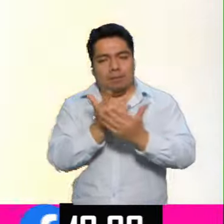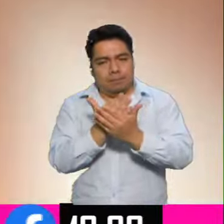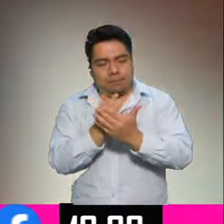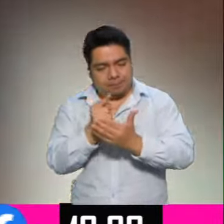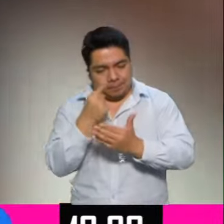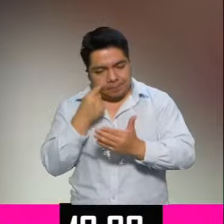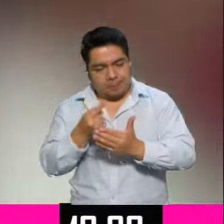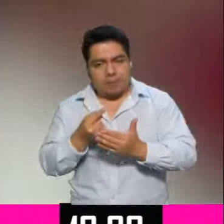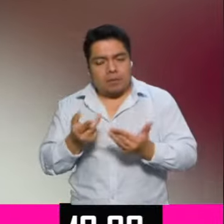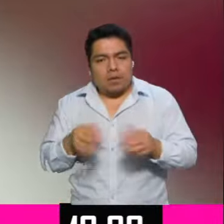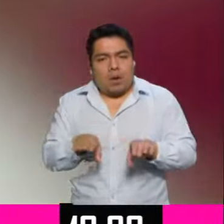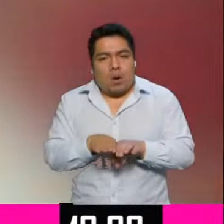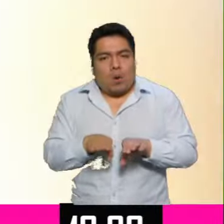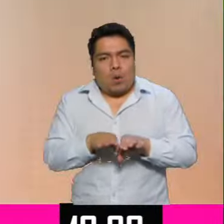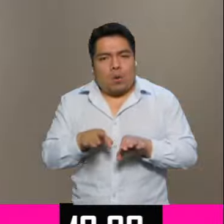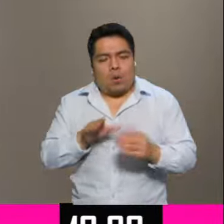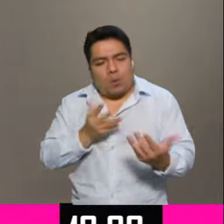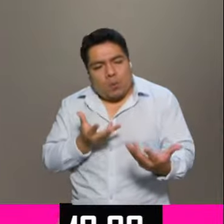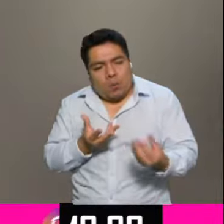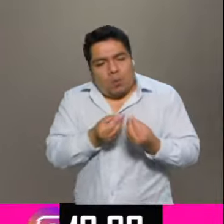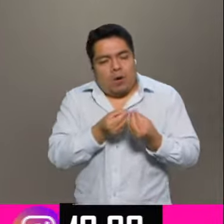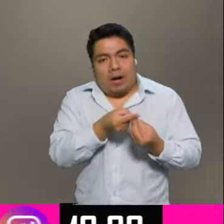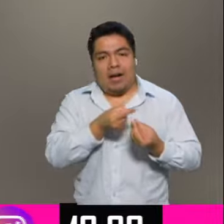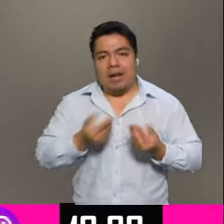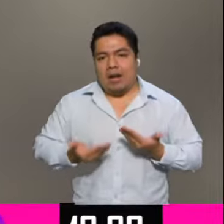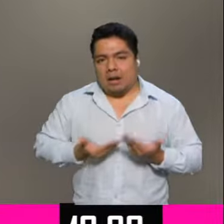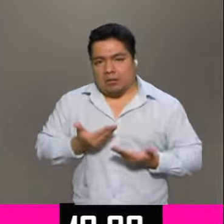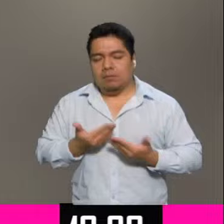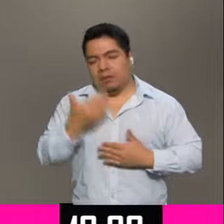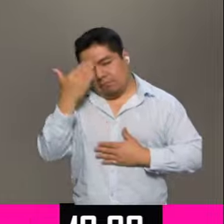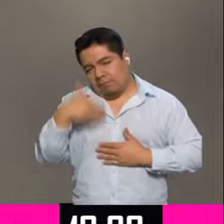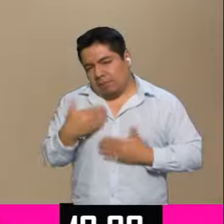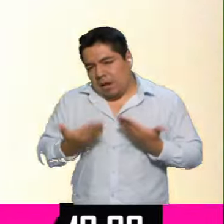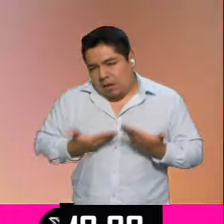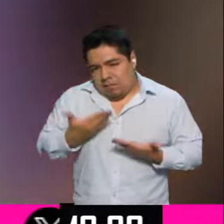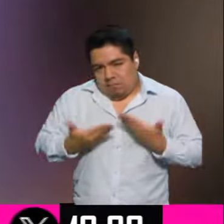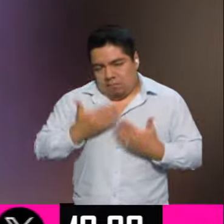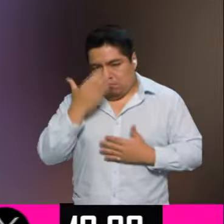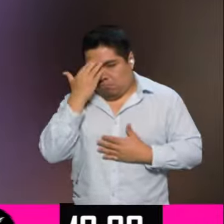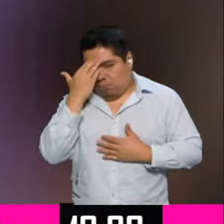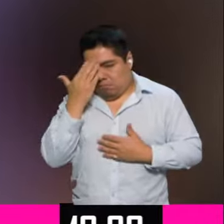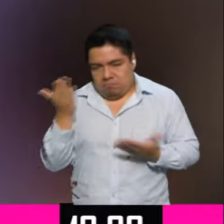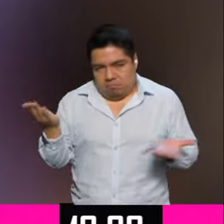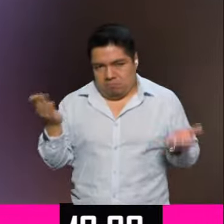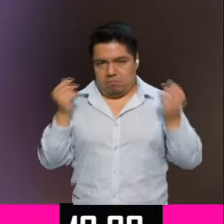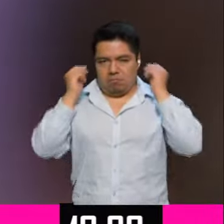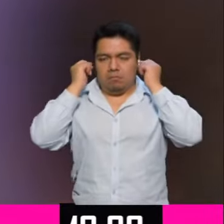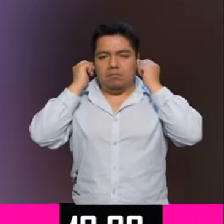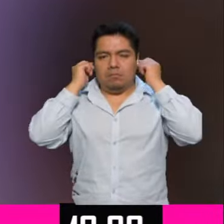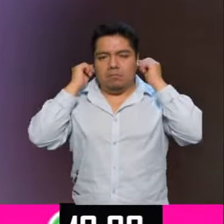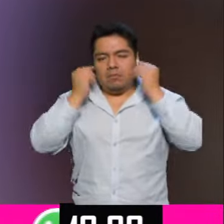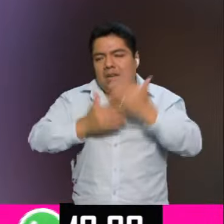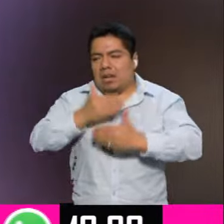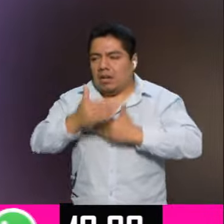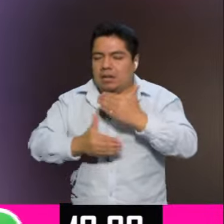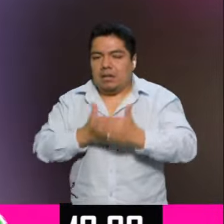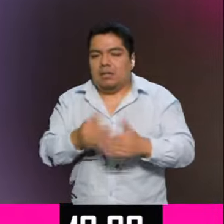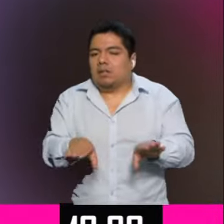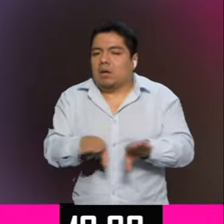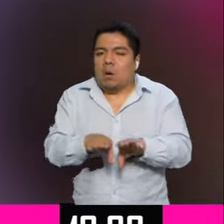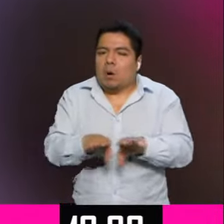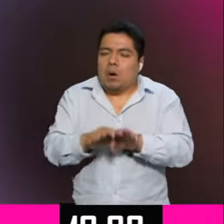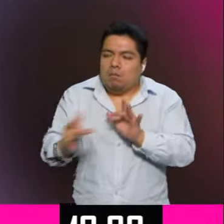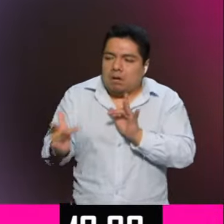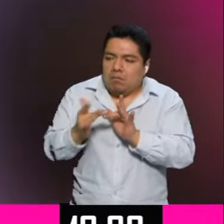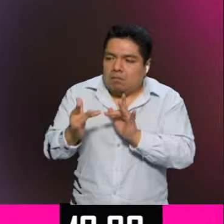parte? O sea, ¿cómo es que ustedes les llevan la danza a...? Porque nosotros conocemos la danza de... Bueno, como la tradicional. Tradicional. La